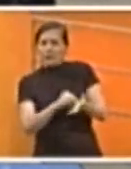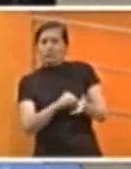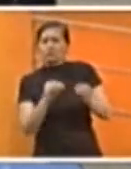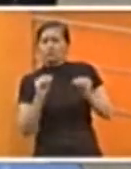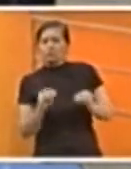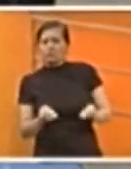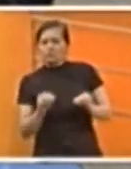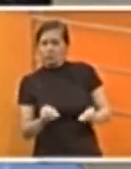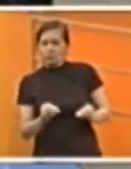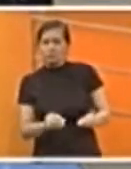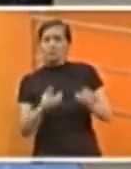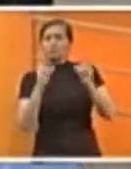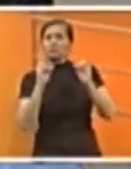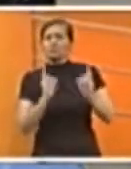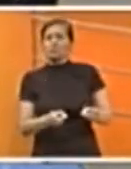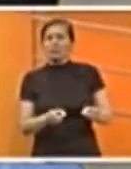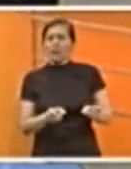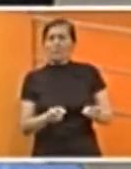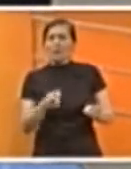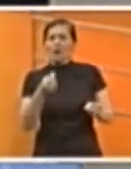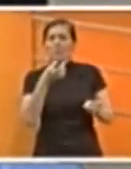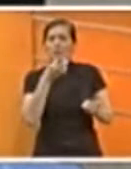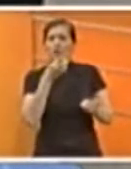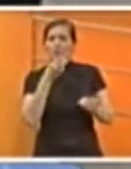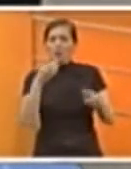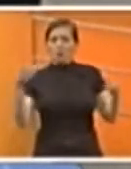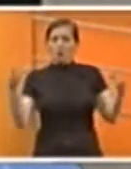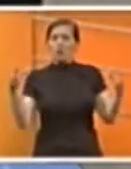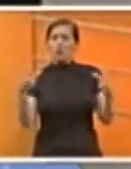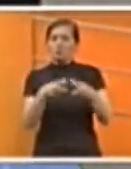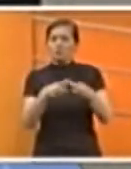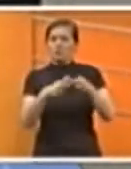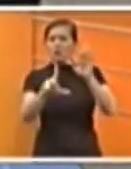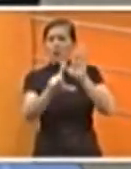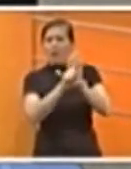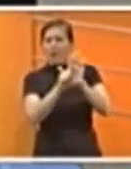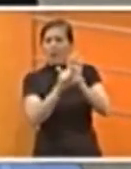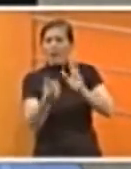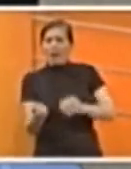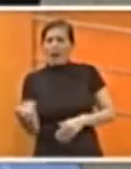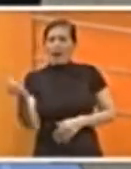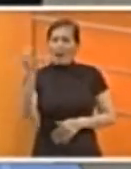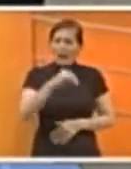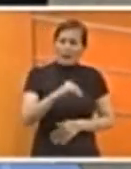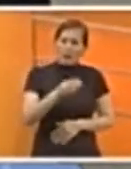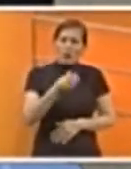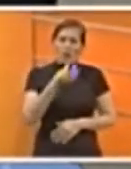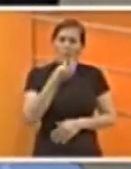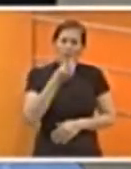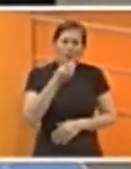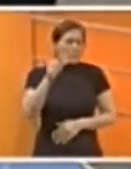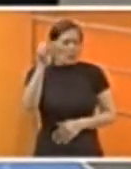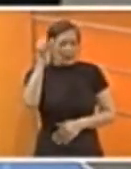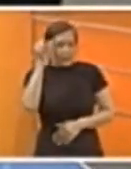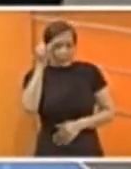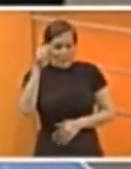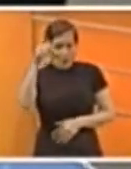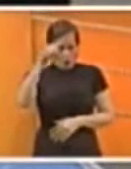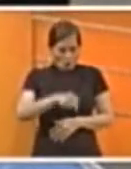judicial. Se planteó también, la Comisión de Codificación y Legislación agregó el ranquear la deuda. Eso significa que